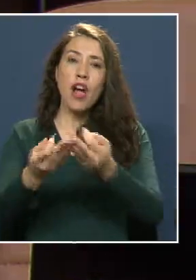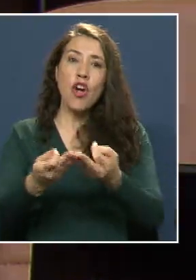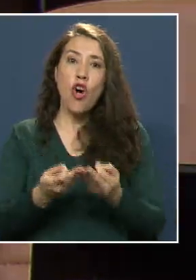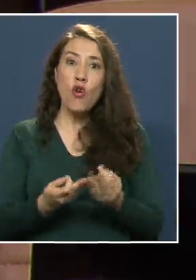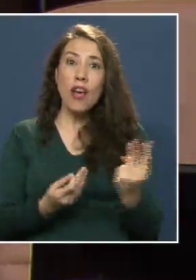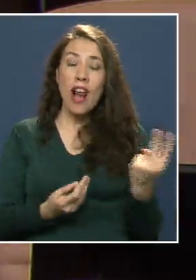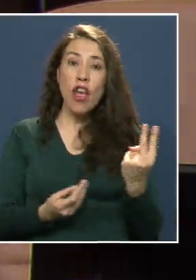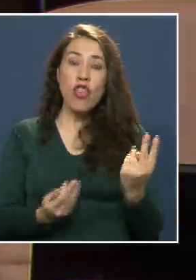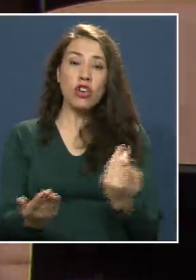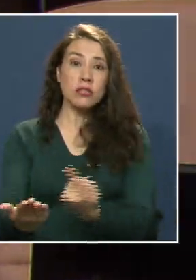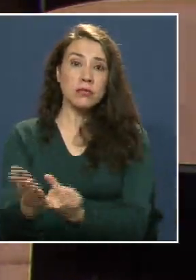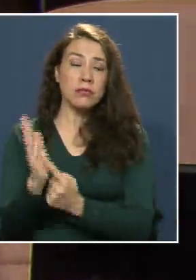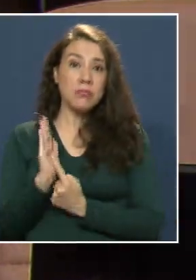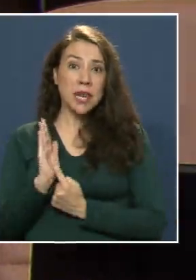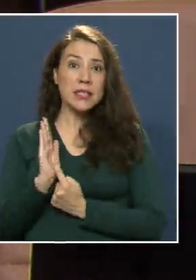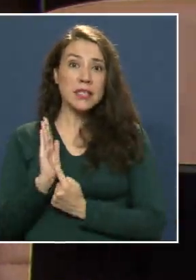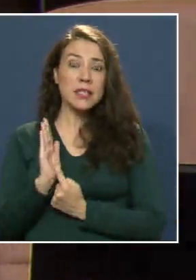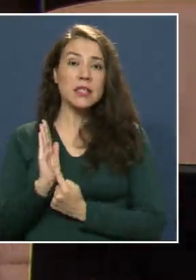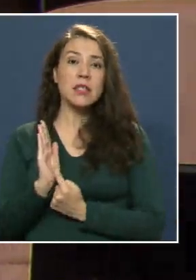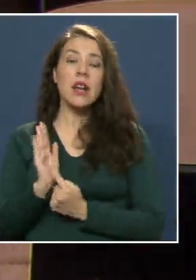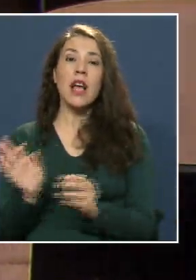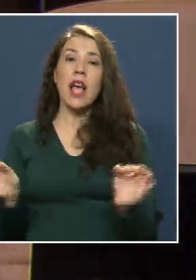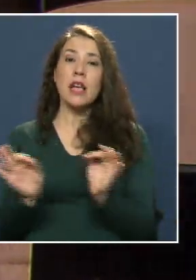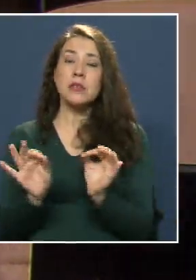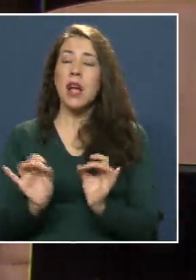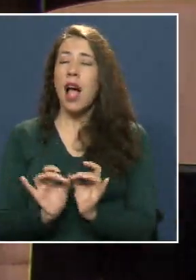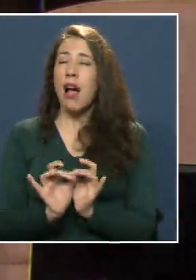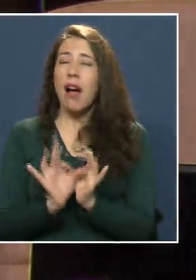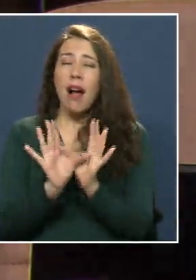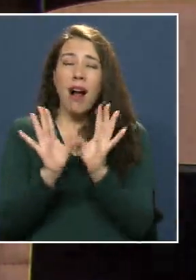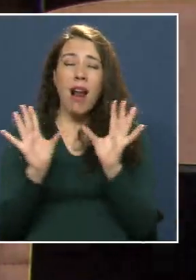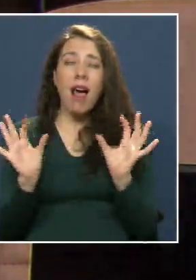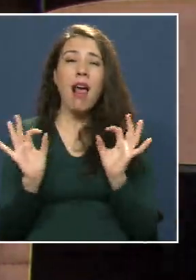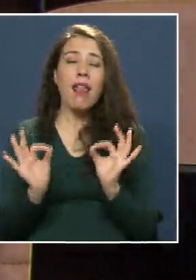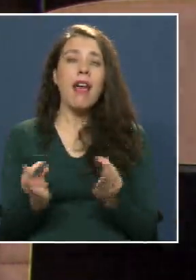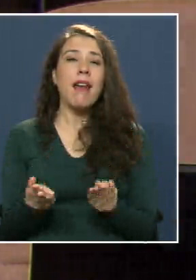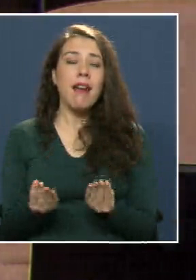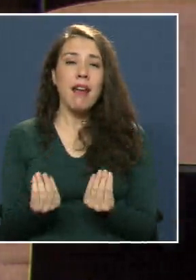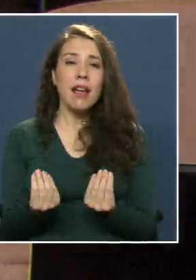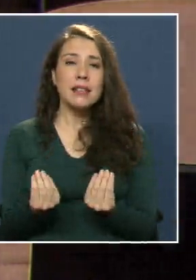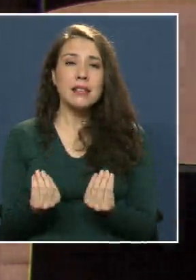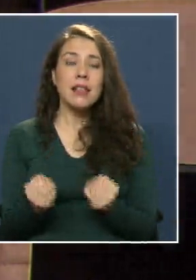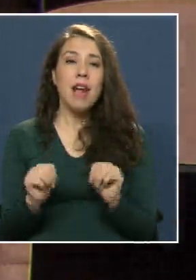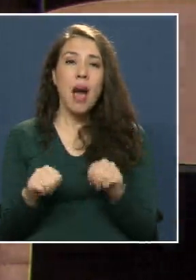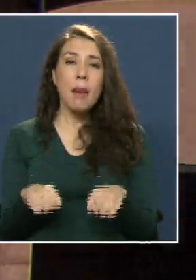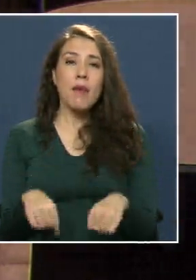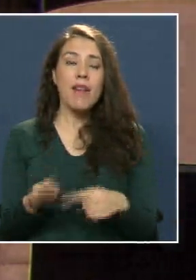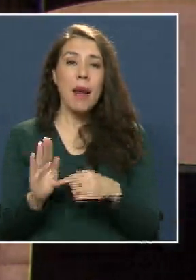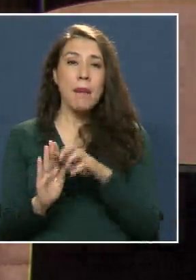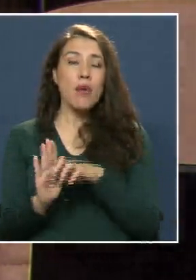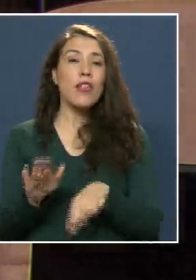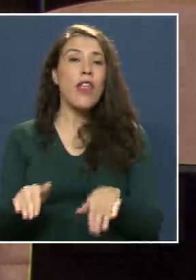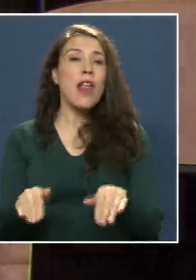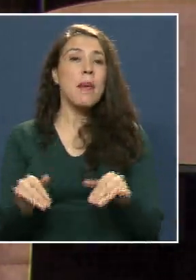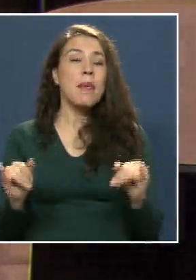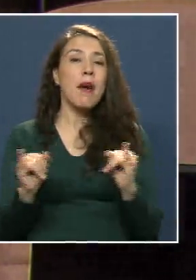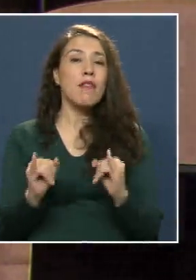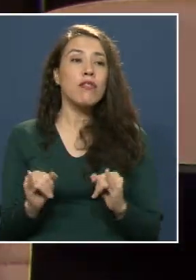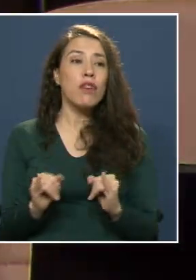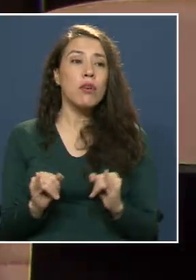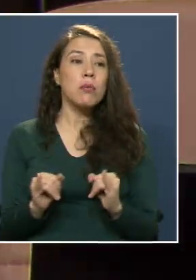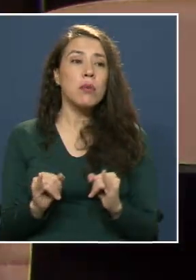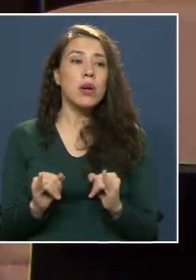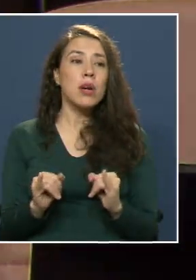presentaron y que ilustran de manera muy prístina la necesidad de aprobar este proyecto tal y como fue